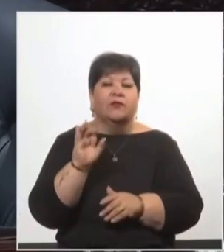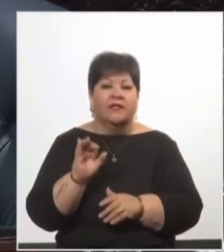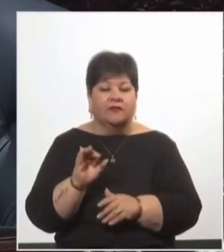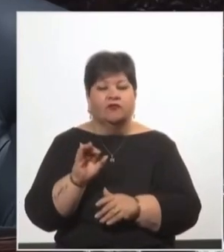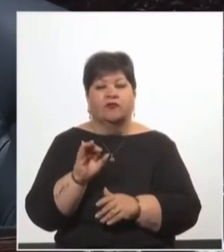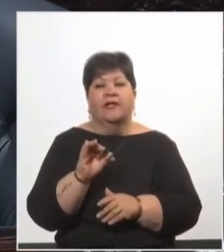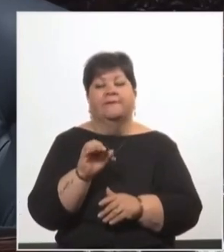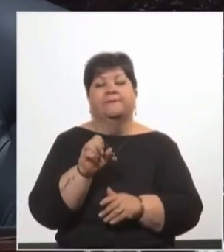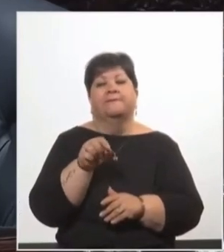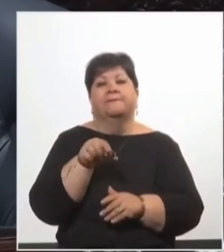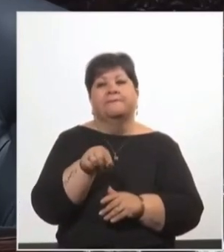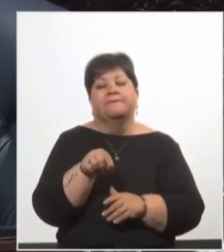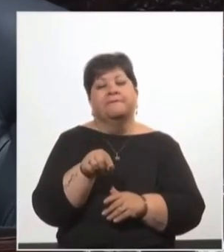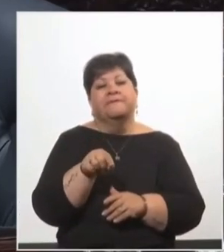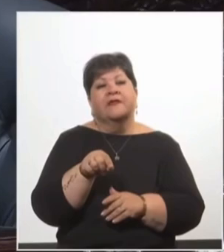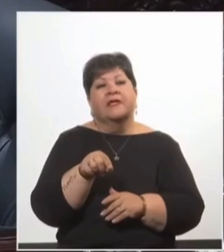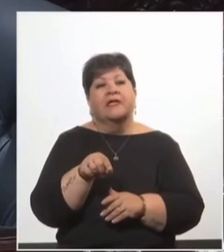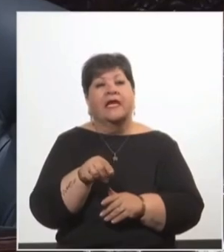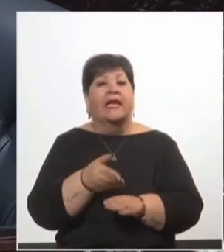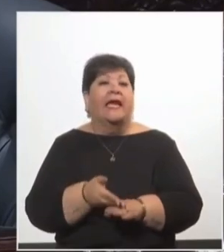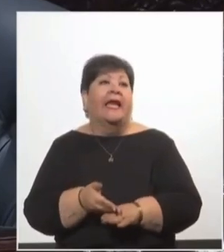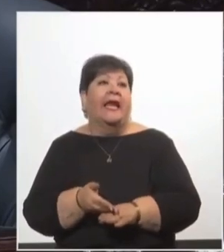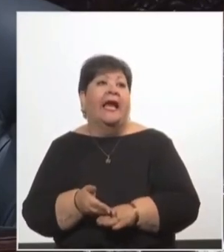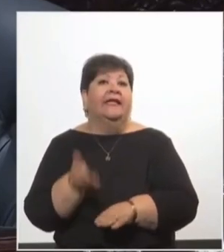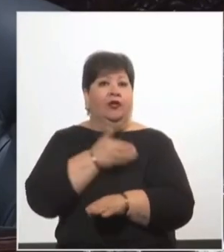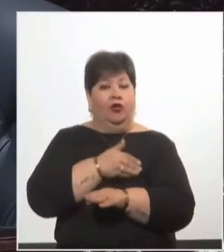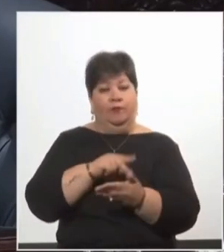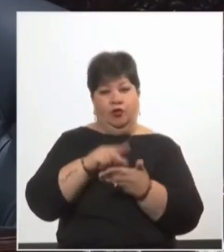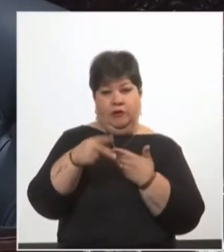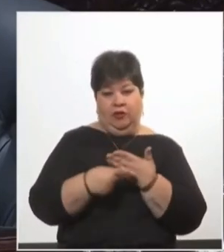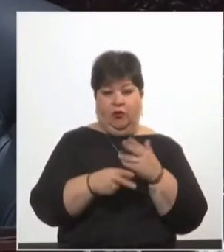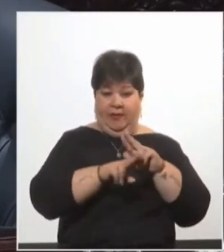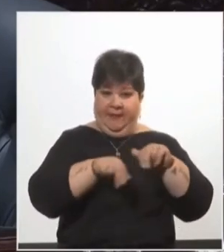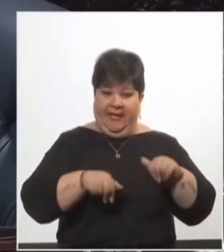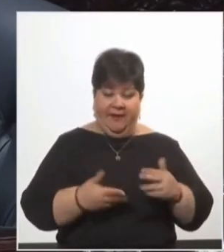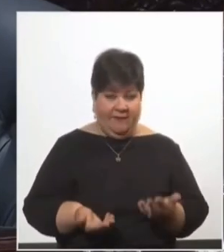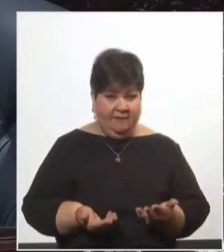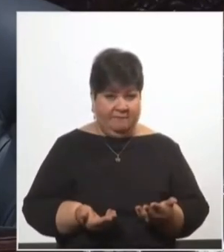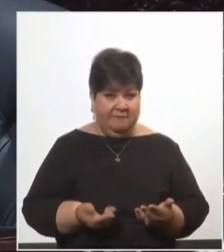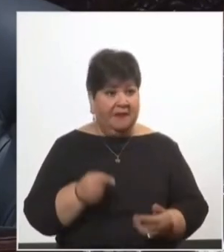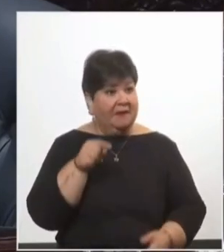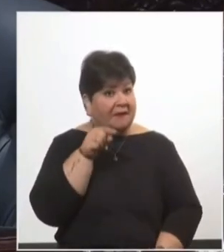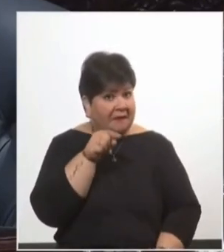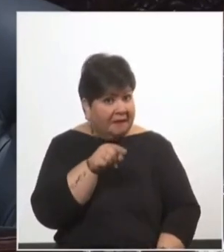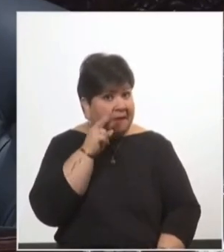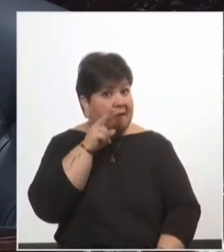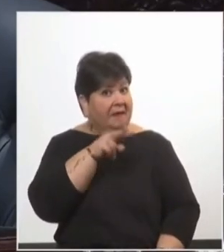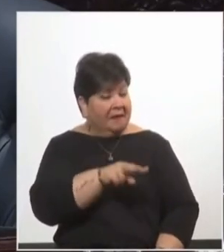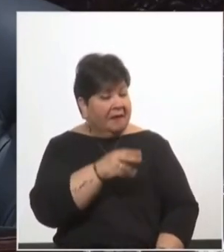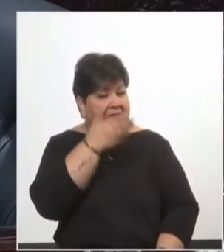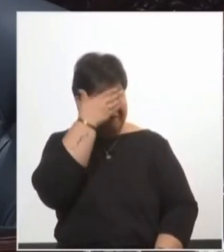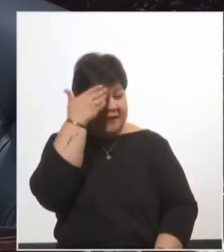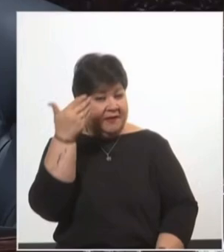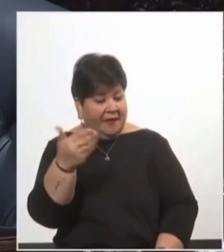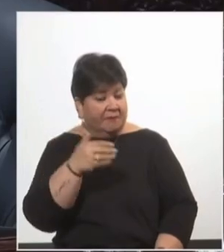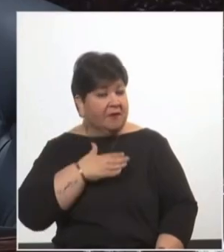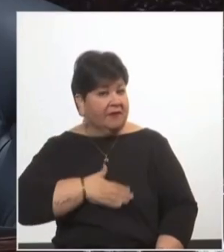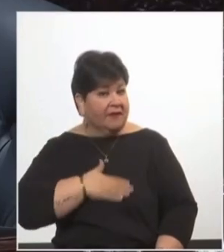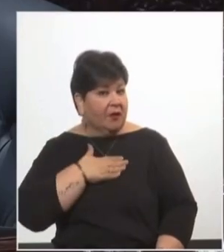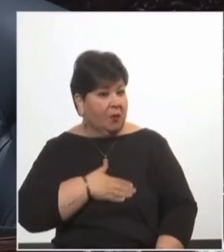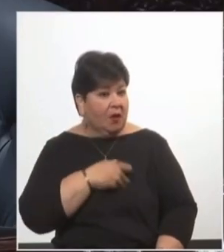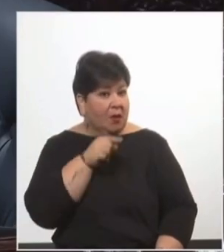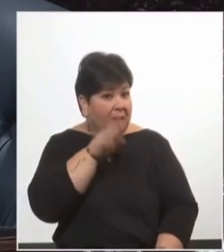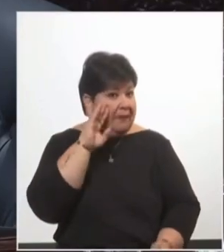Uruguay, que el anteproyecto eliminaba. Es más, nosotros veíamos con buenos ojos buena parte de